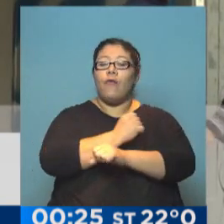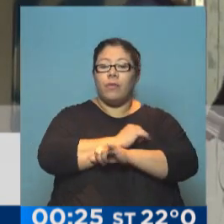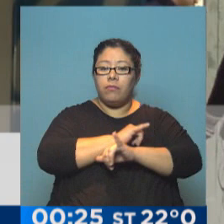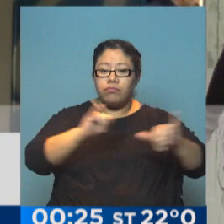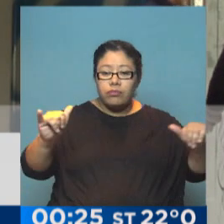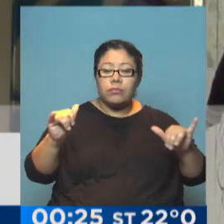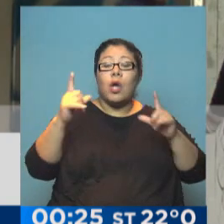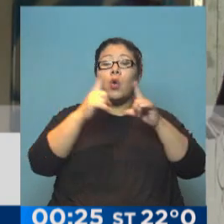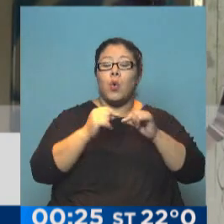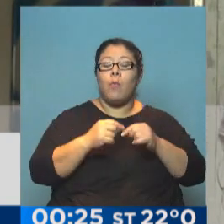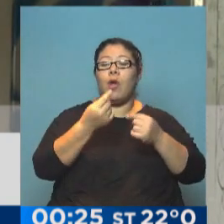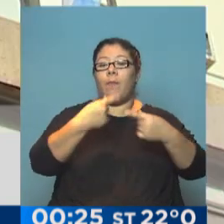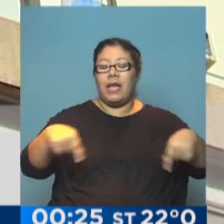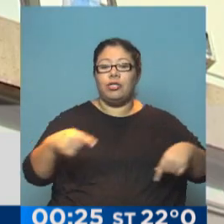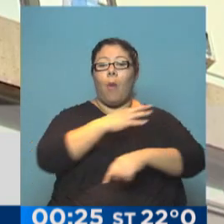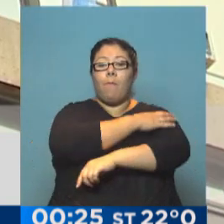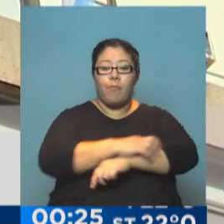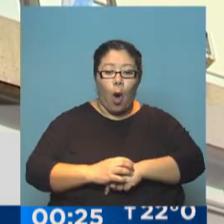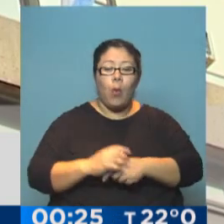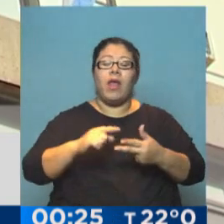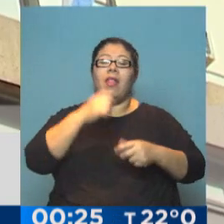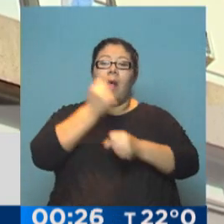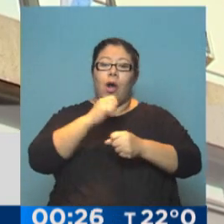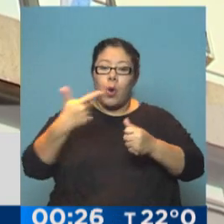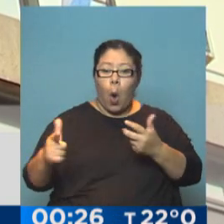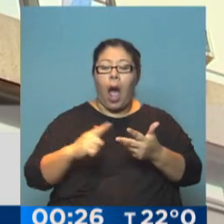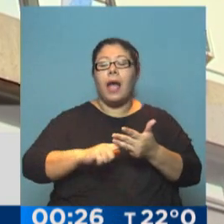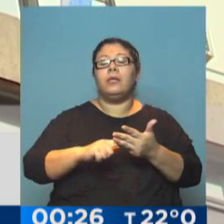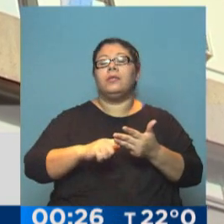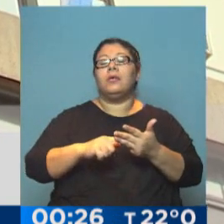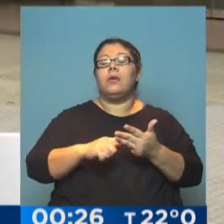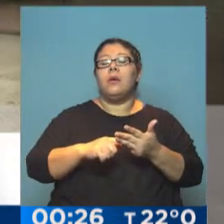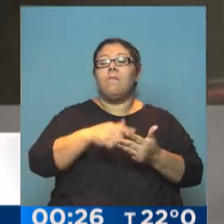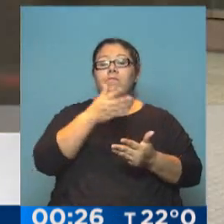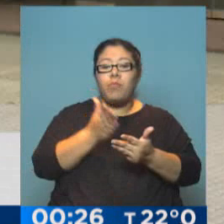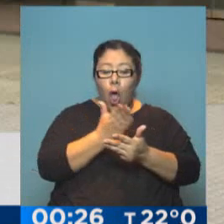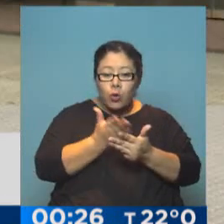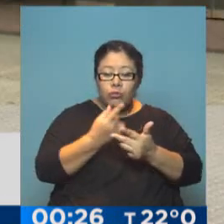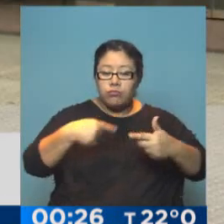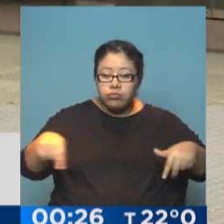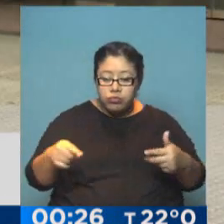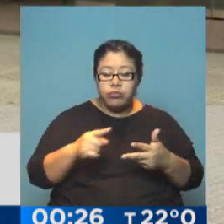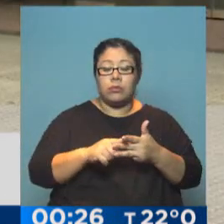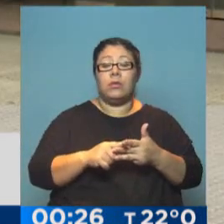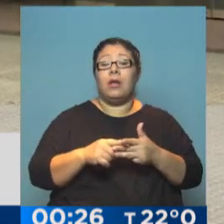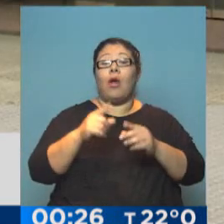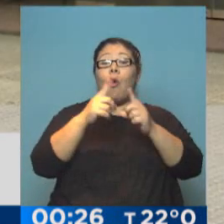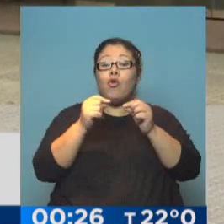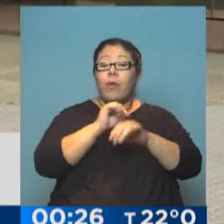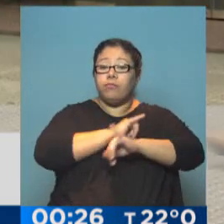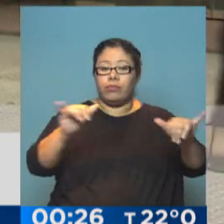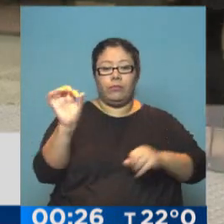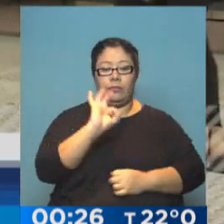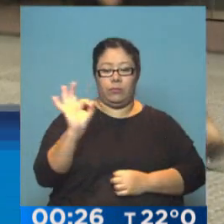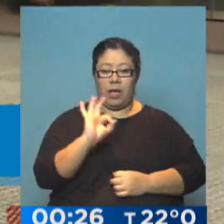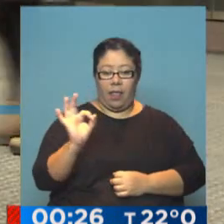índices sobre precios, pobreza, desempleo y Producto Bruto Interno, hasta tanto se realice una revisión completa del área